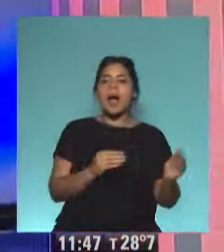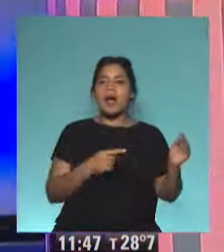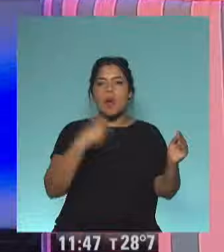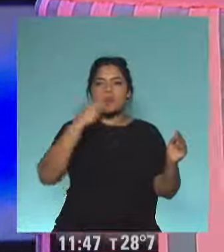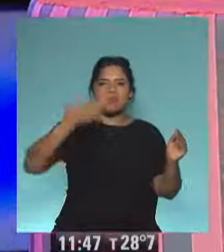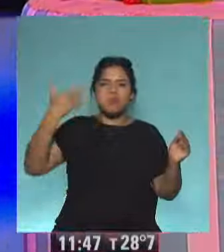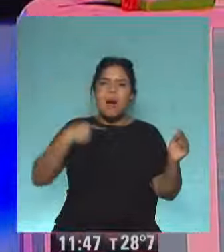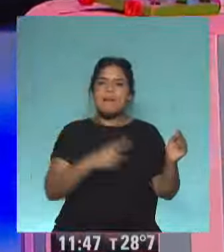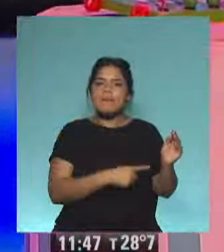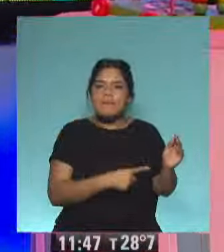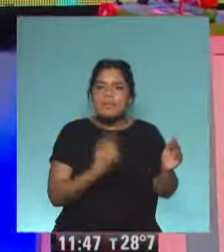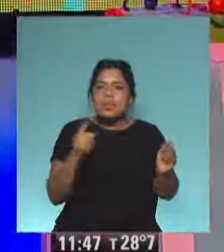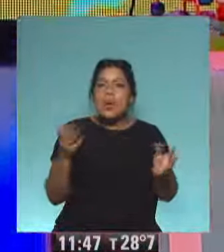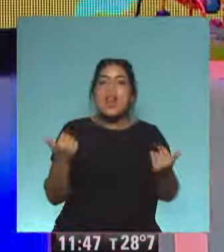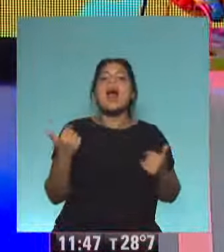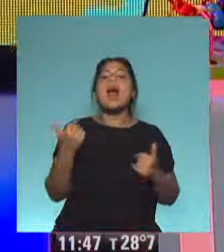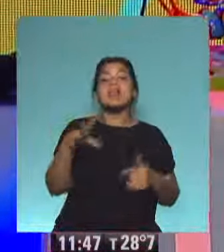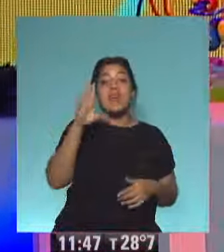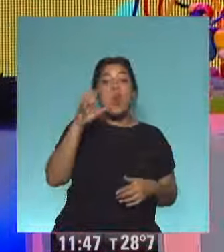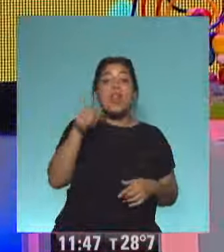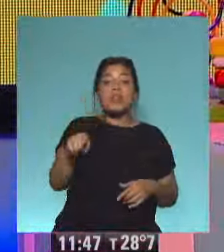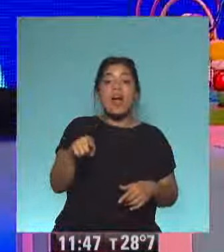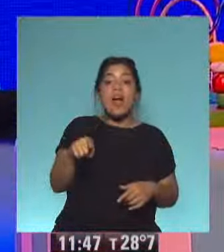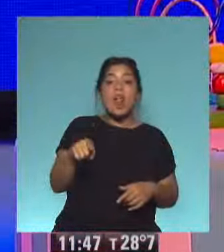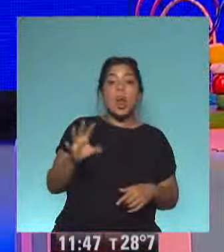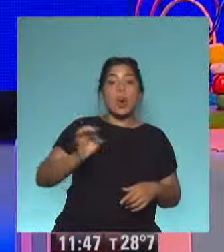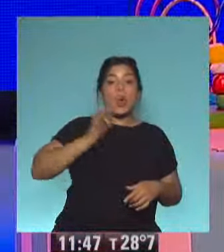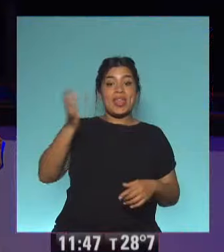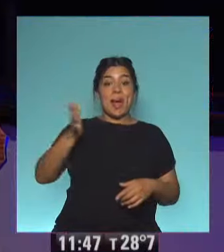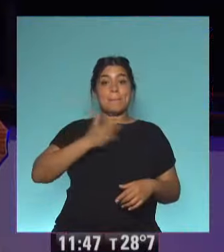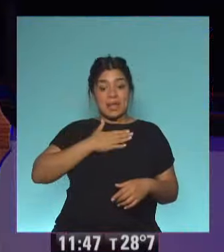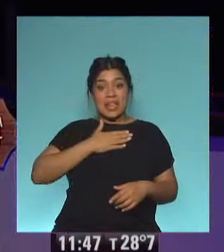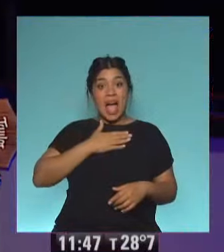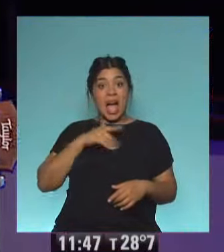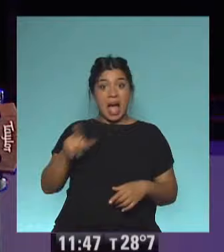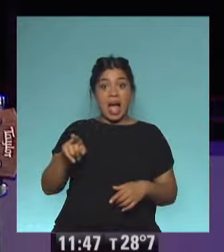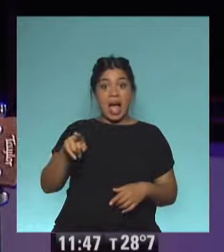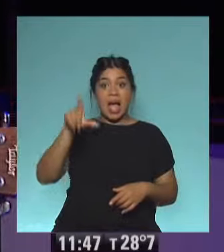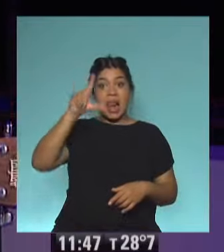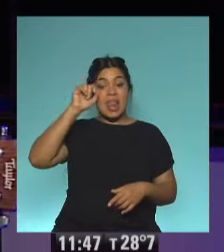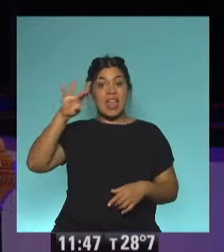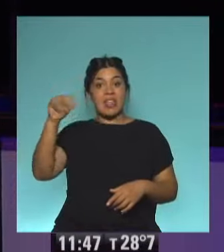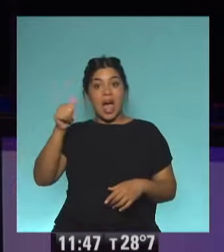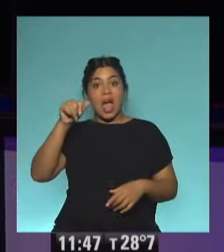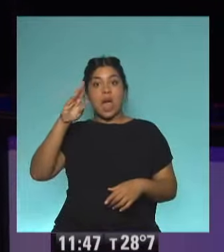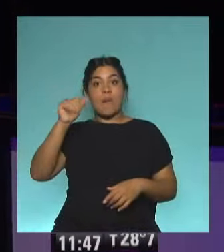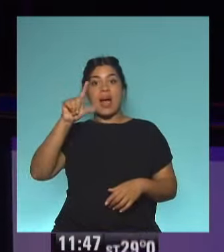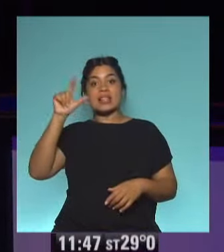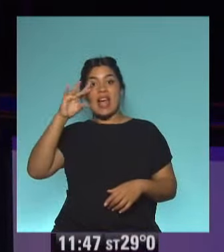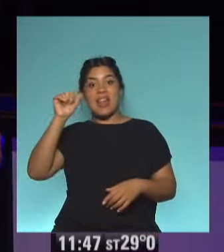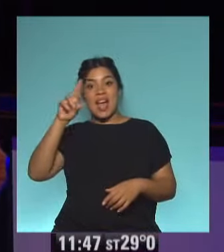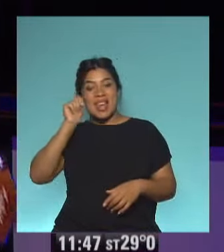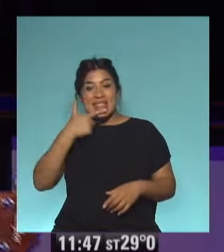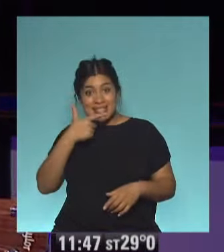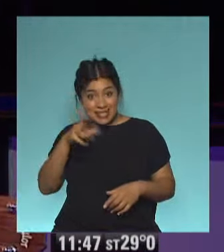Astral, algo y nos trae un personaje, ¿se acuerdan de La vida mía y Leda Valladares? Leda Valladares. Pero por supuesto. ¿Se acuerda que contamos